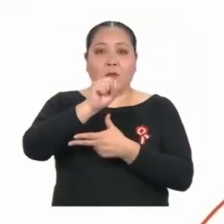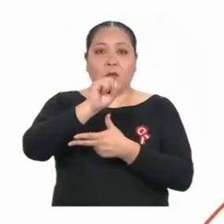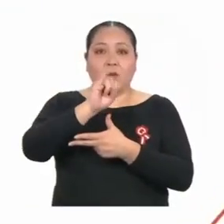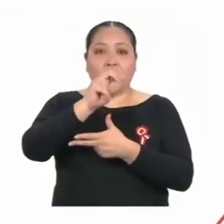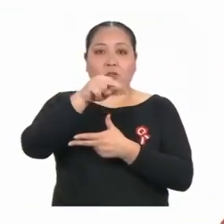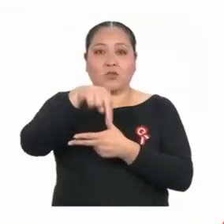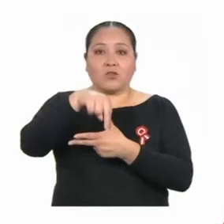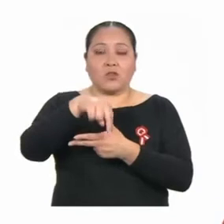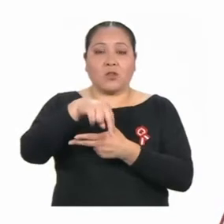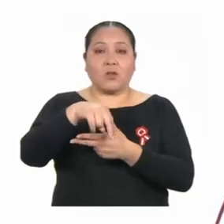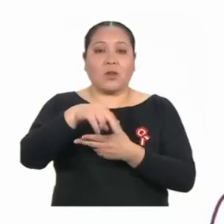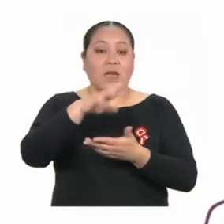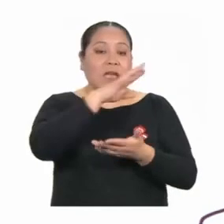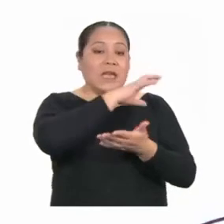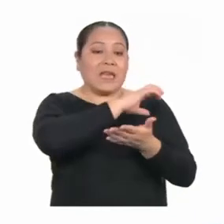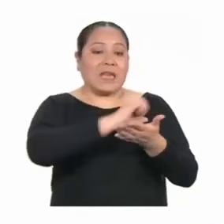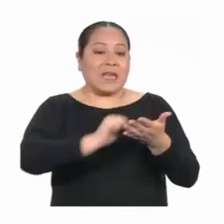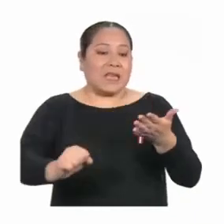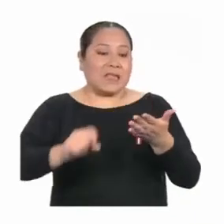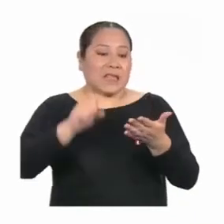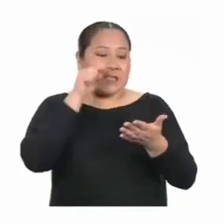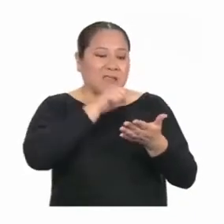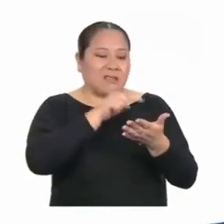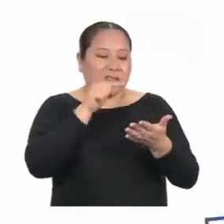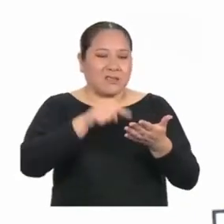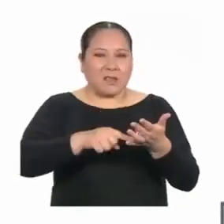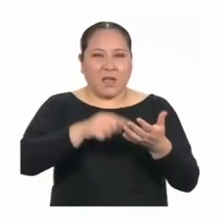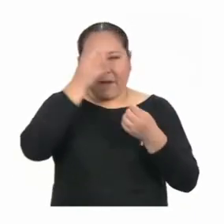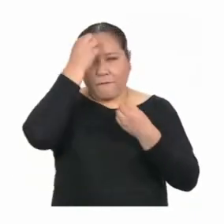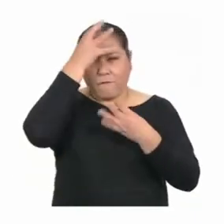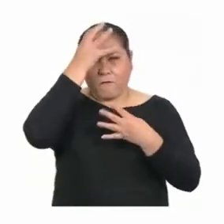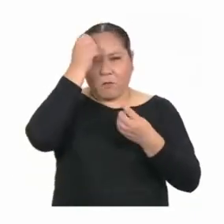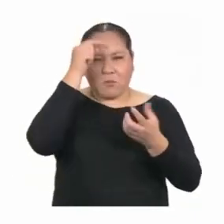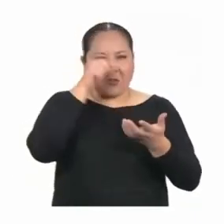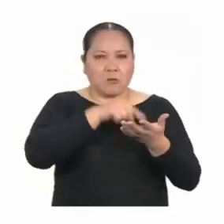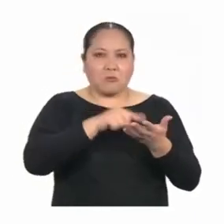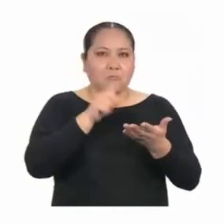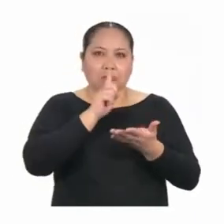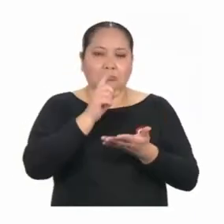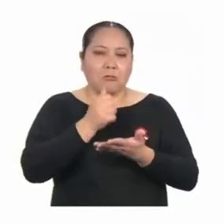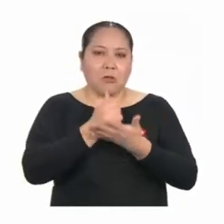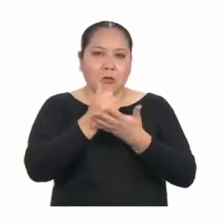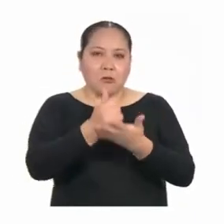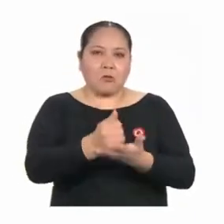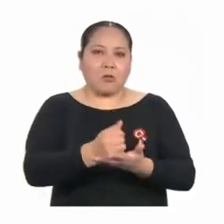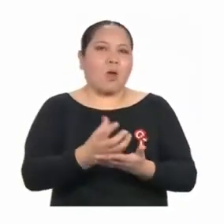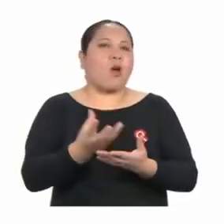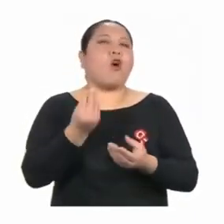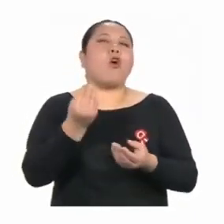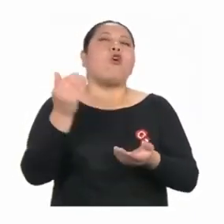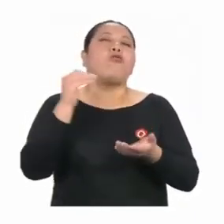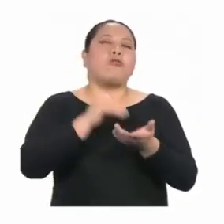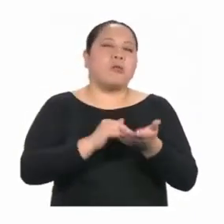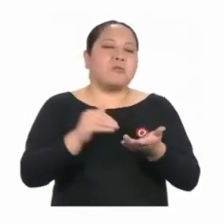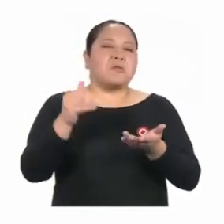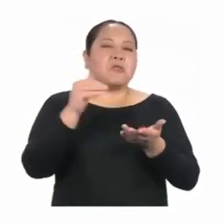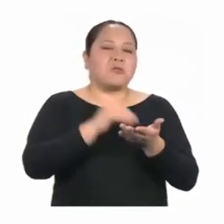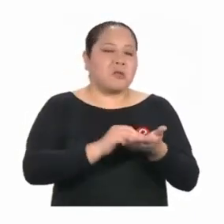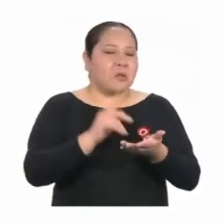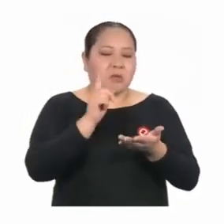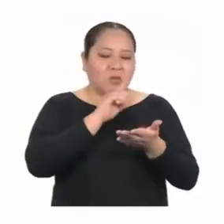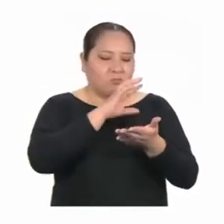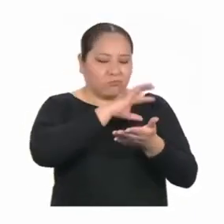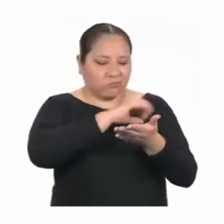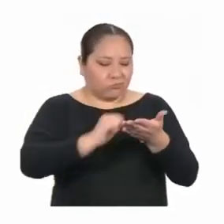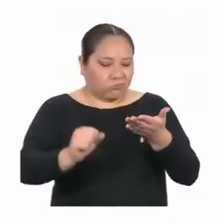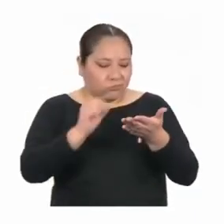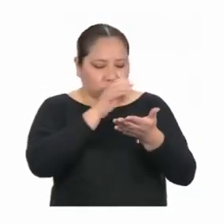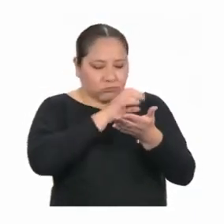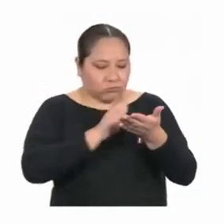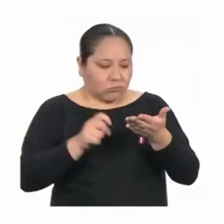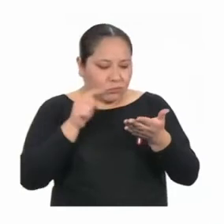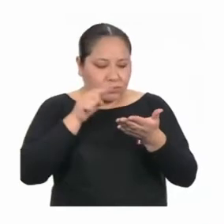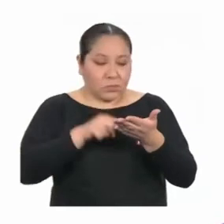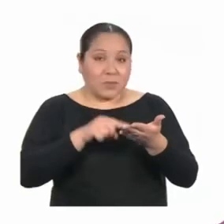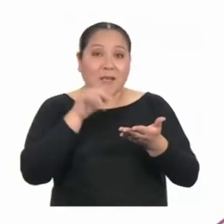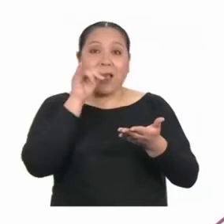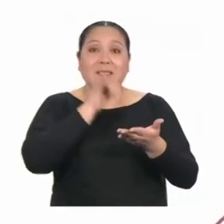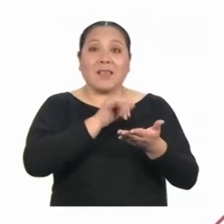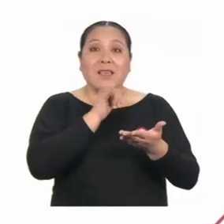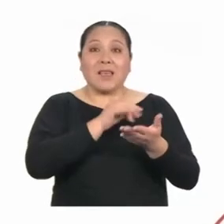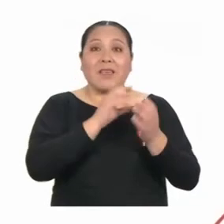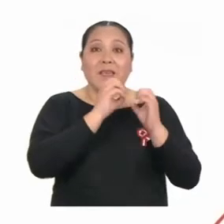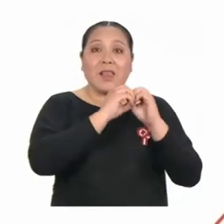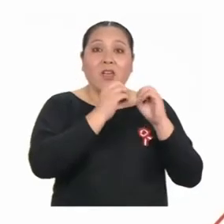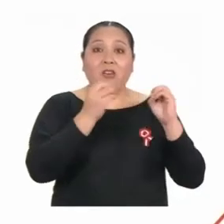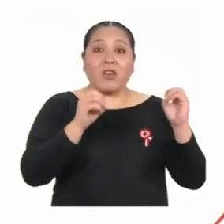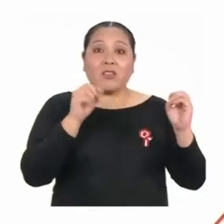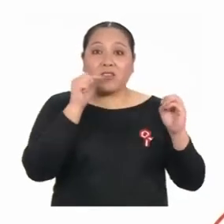eliminar toda la información redundante, dejando únicamente aquella oración que constituya el